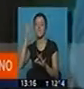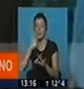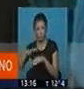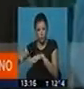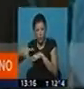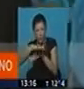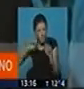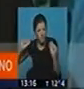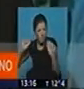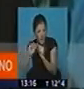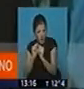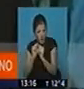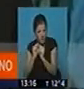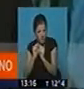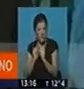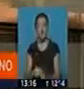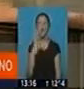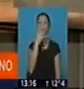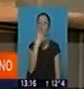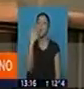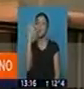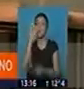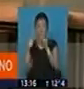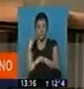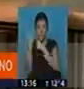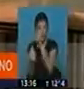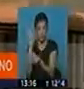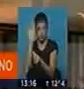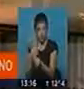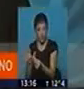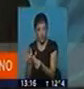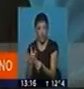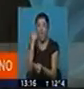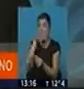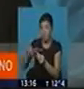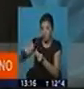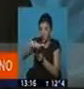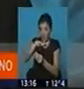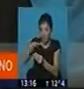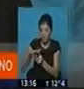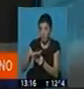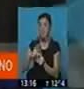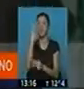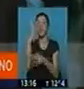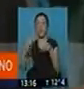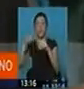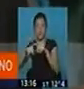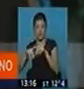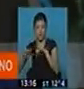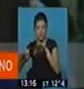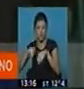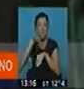ese lugar, tiene 46 habitantes, es uno de los 11 pueblos que conserva el bipartidismo, es decir, que se